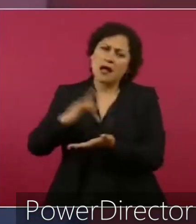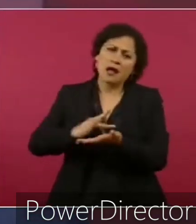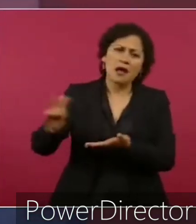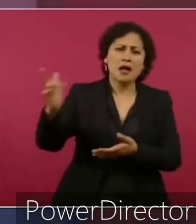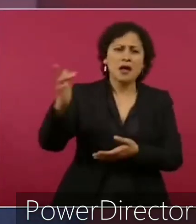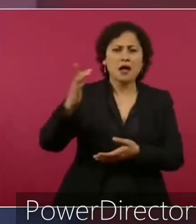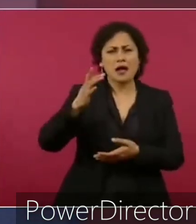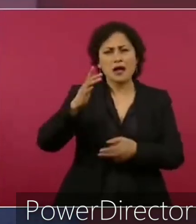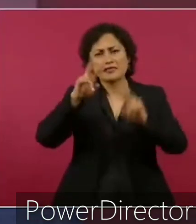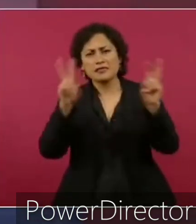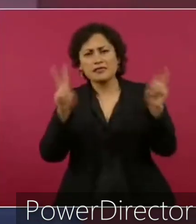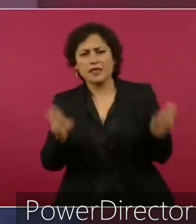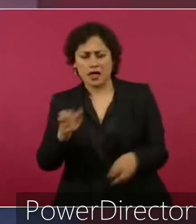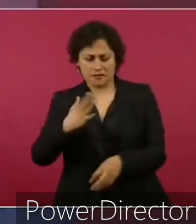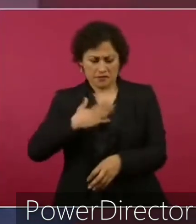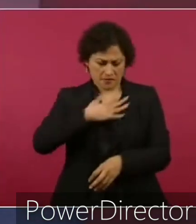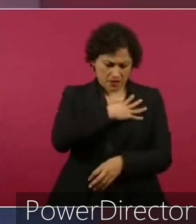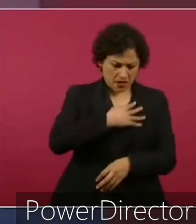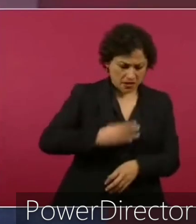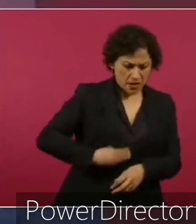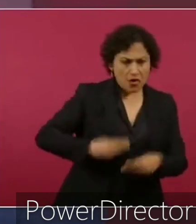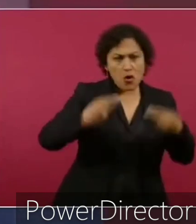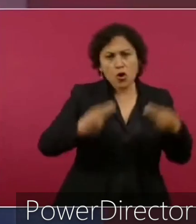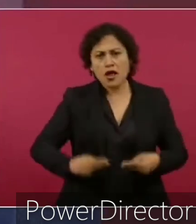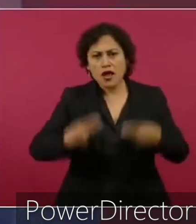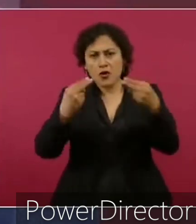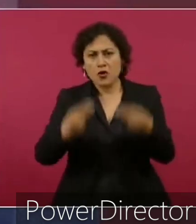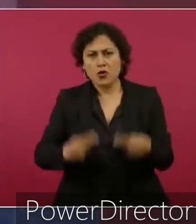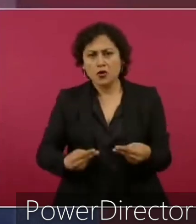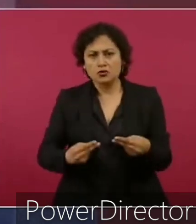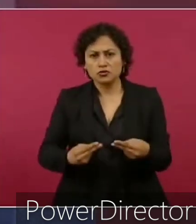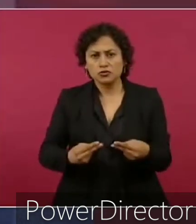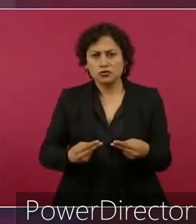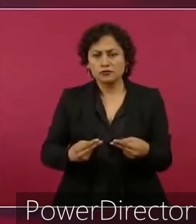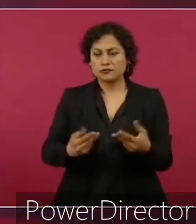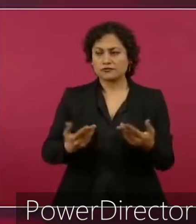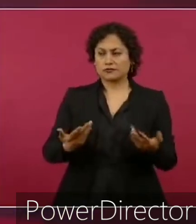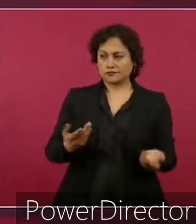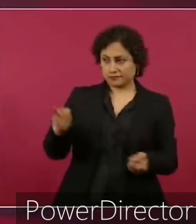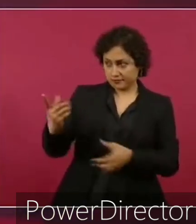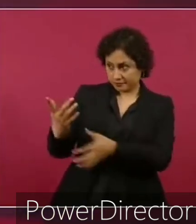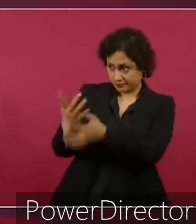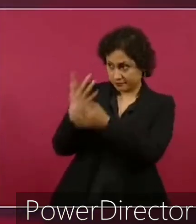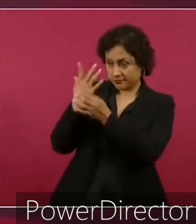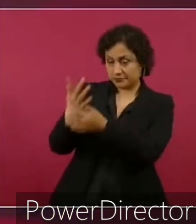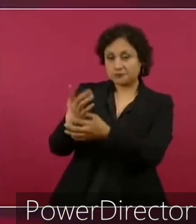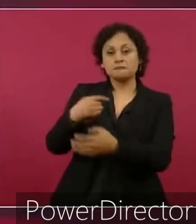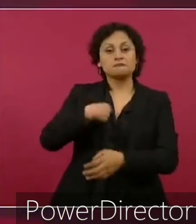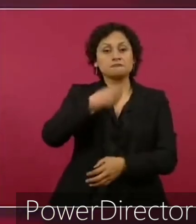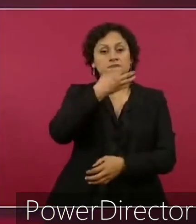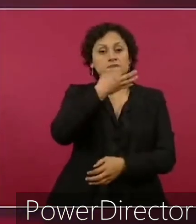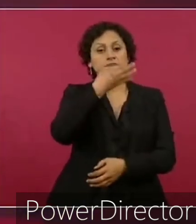están haciendo negocios, cosa que es rotundamente falso,